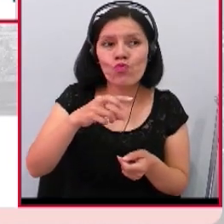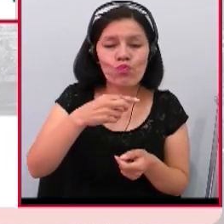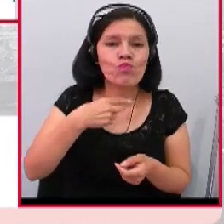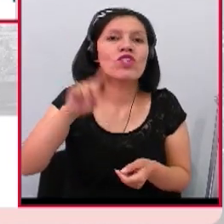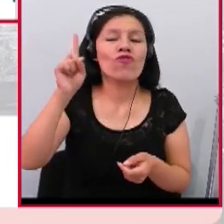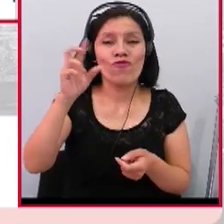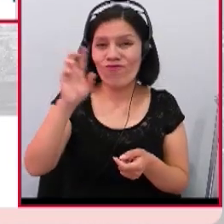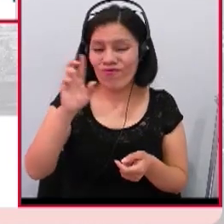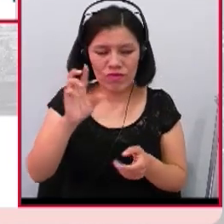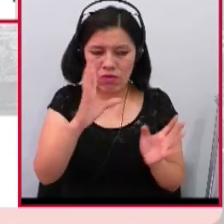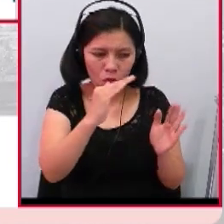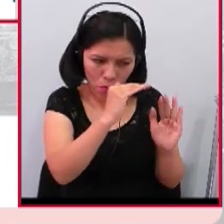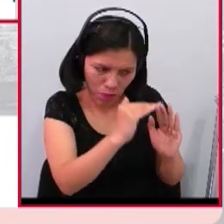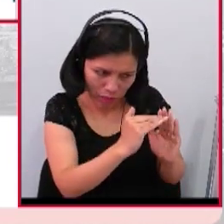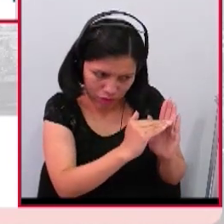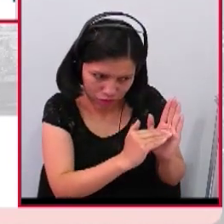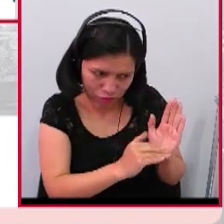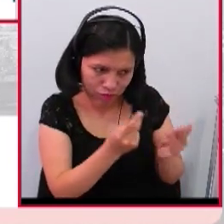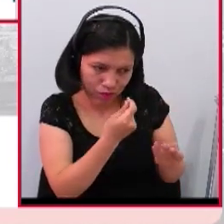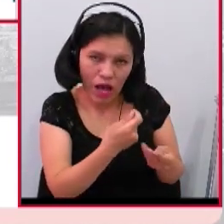mejorar de esto.